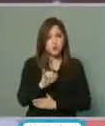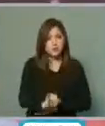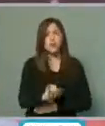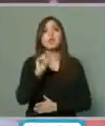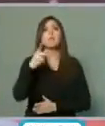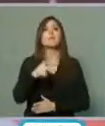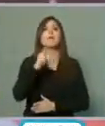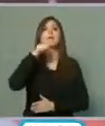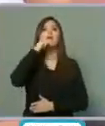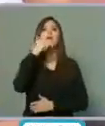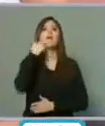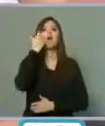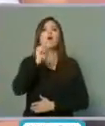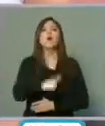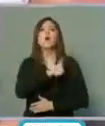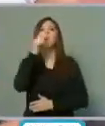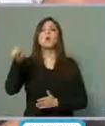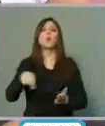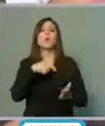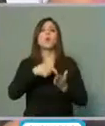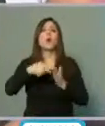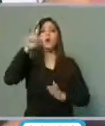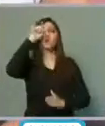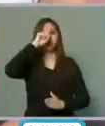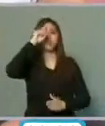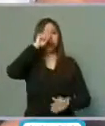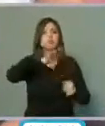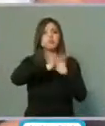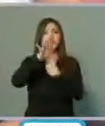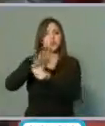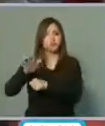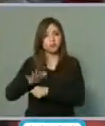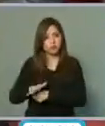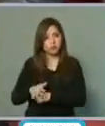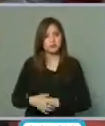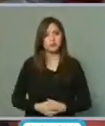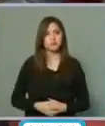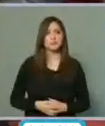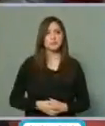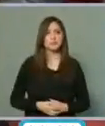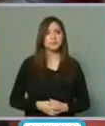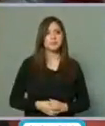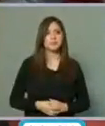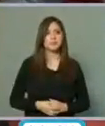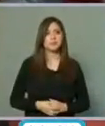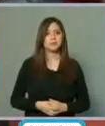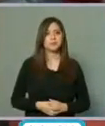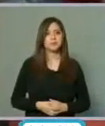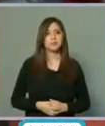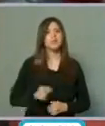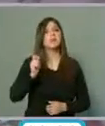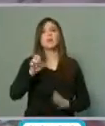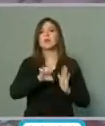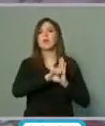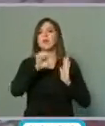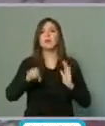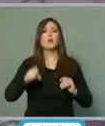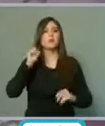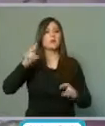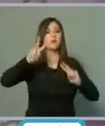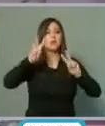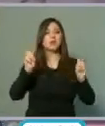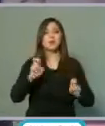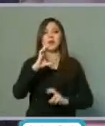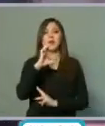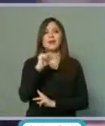otros lugares antes de despedirnos. Por supuesto, sí que nosotros no tocamos el tema de Kazán, por ejemplo, en donde